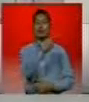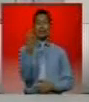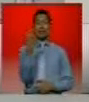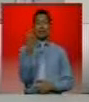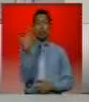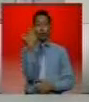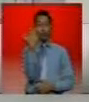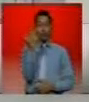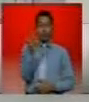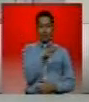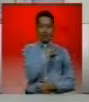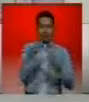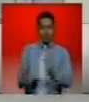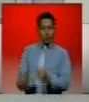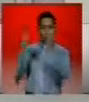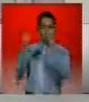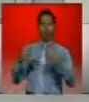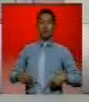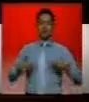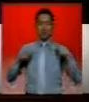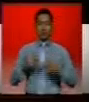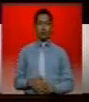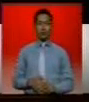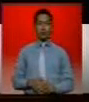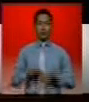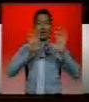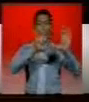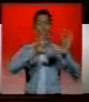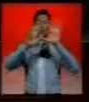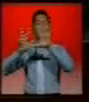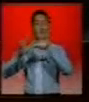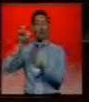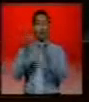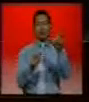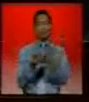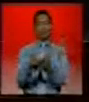48 personas desaparecidas. Es el informe. Diana, tú continúas con más información. Buenas noches.